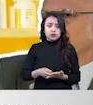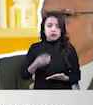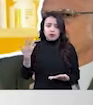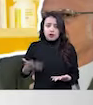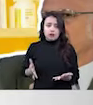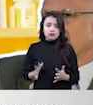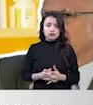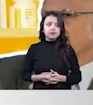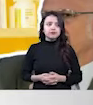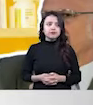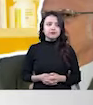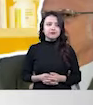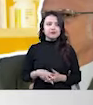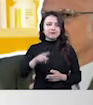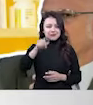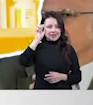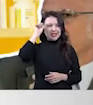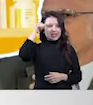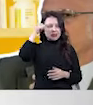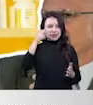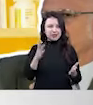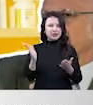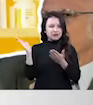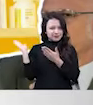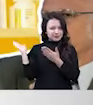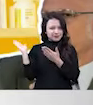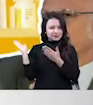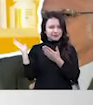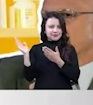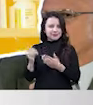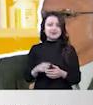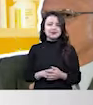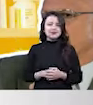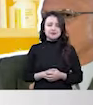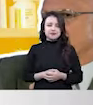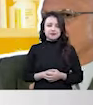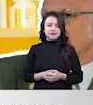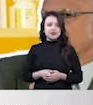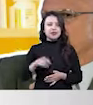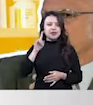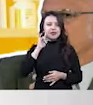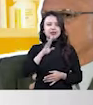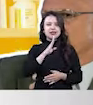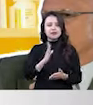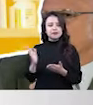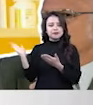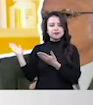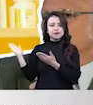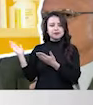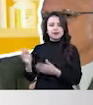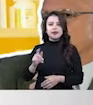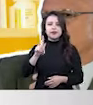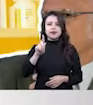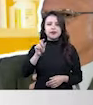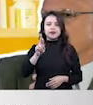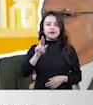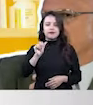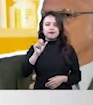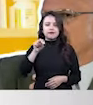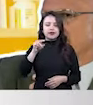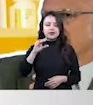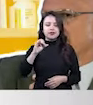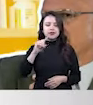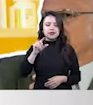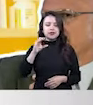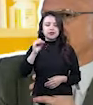caros. ¿Se acuerdan de esto? Al que ustedes acaban de ver y escuchar es Francisco Rossi, el director del